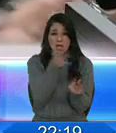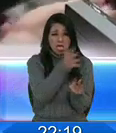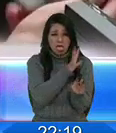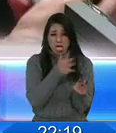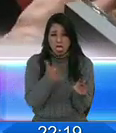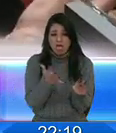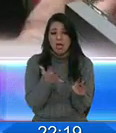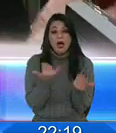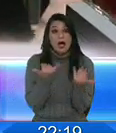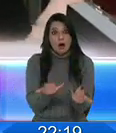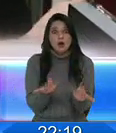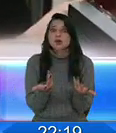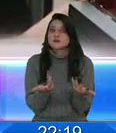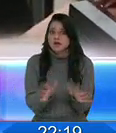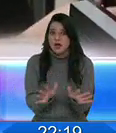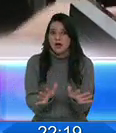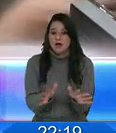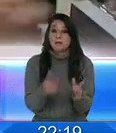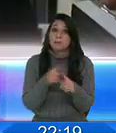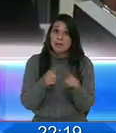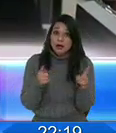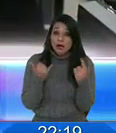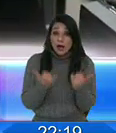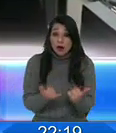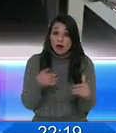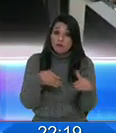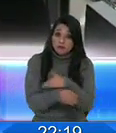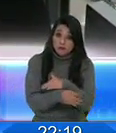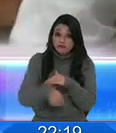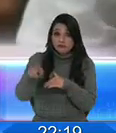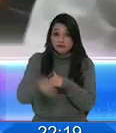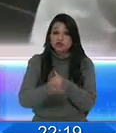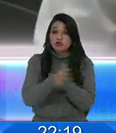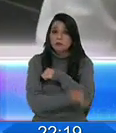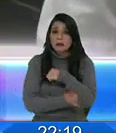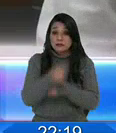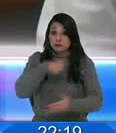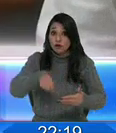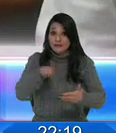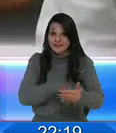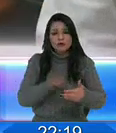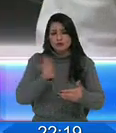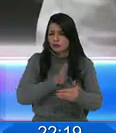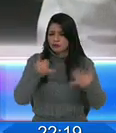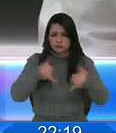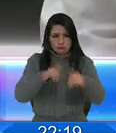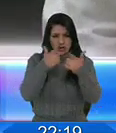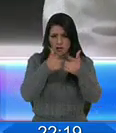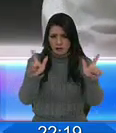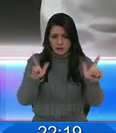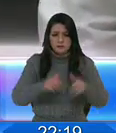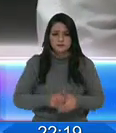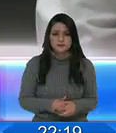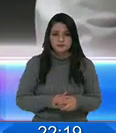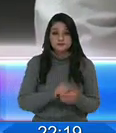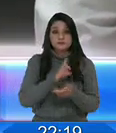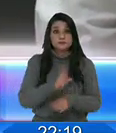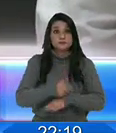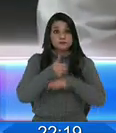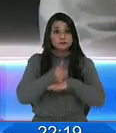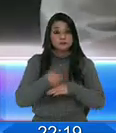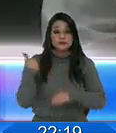por el momento no hay restricciones de entrada o salida en el país, como ocurre en otros. Por su parte, autoridades